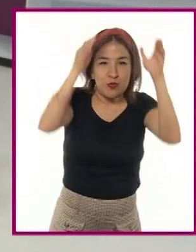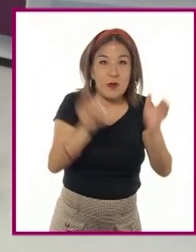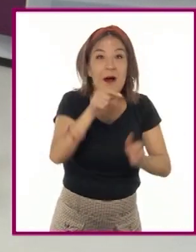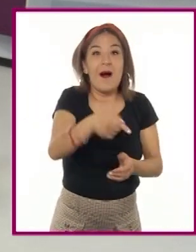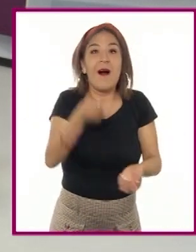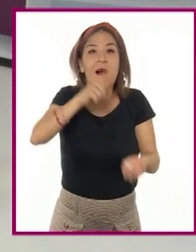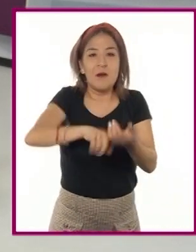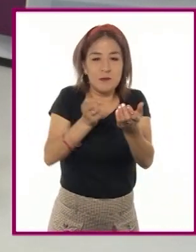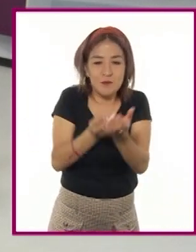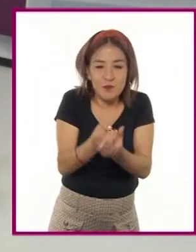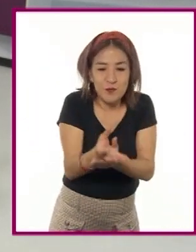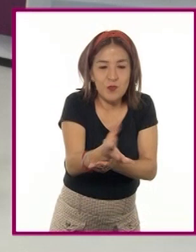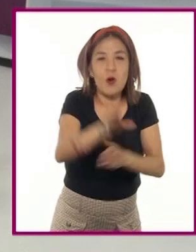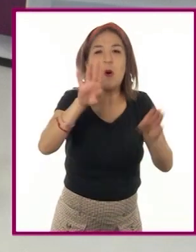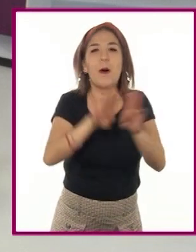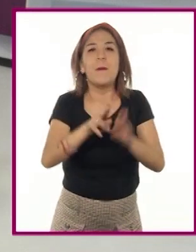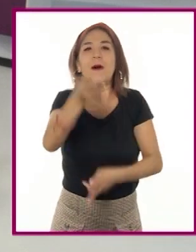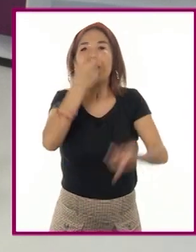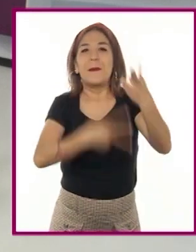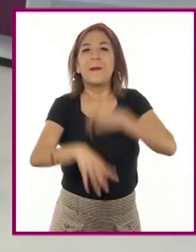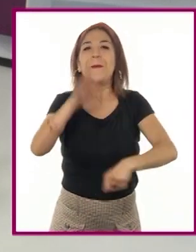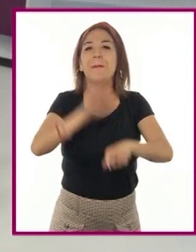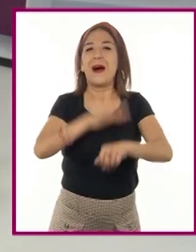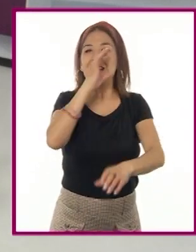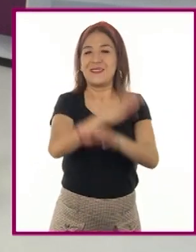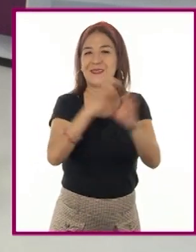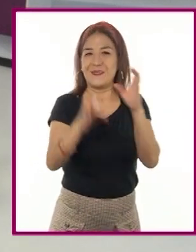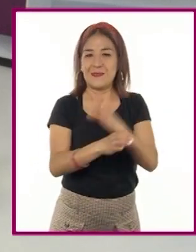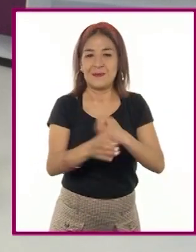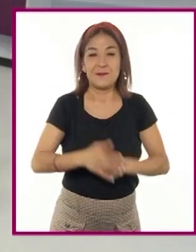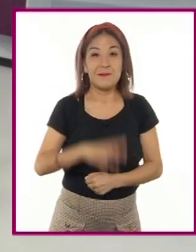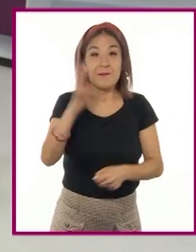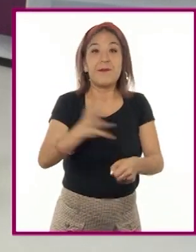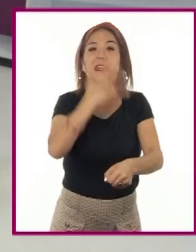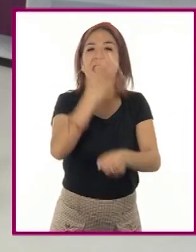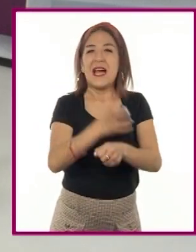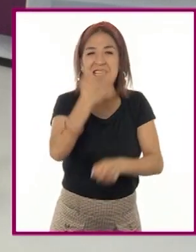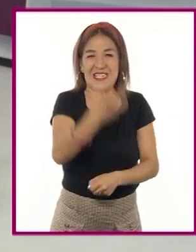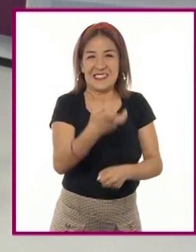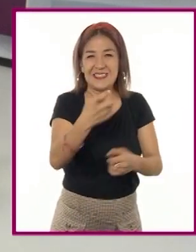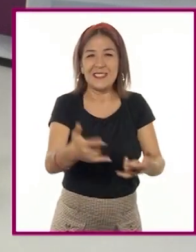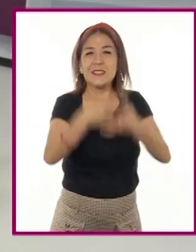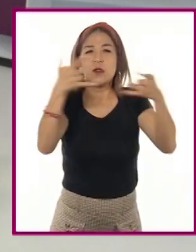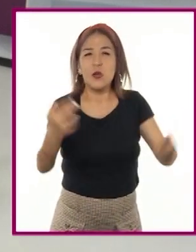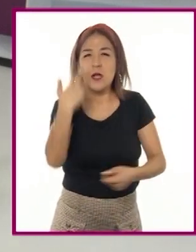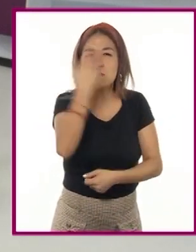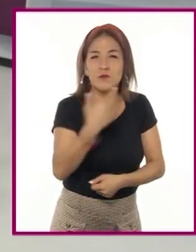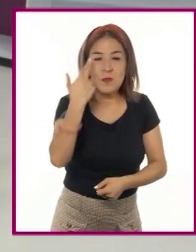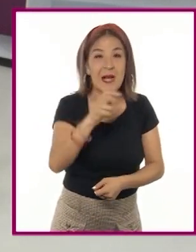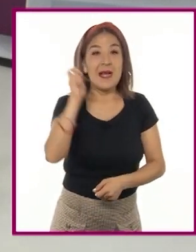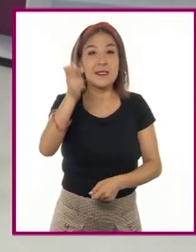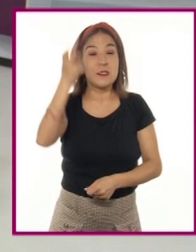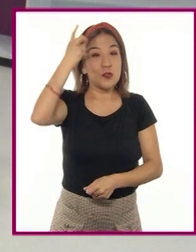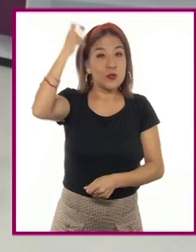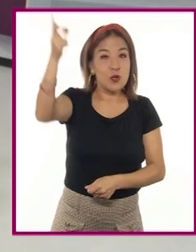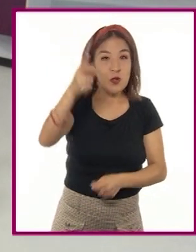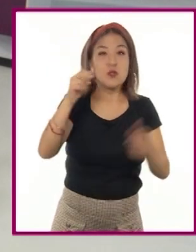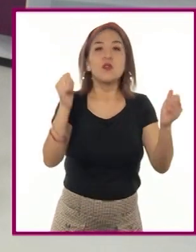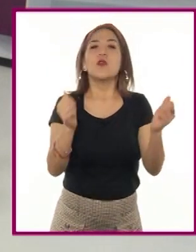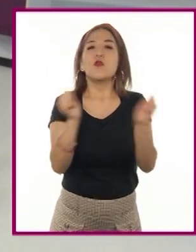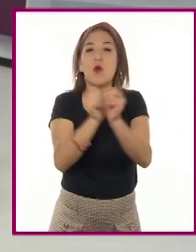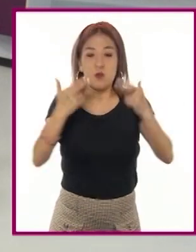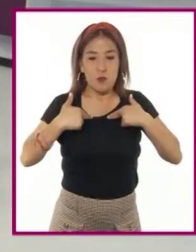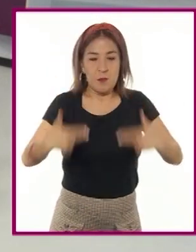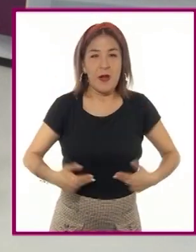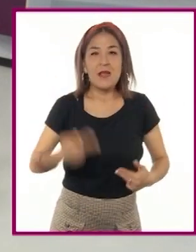fertilidad, renovación y abundancia. Quinto, en los mitos analizados se observa que los dioses y hombres se